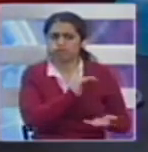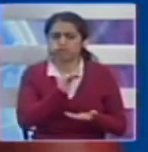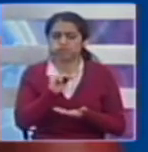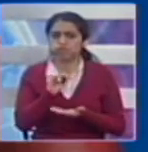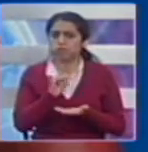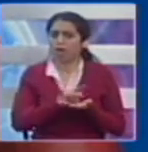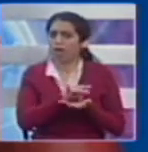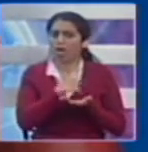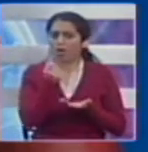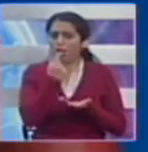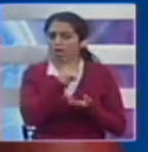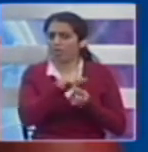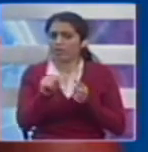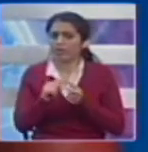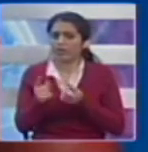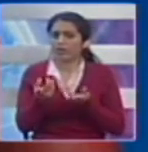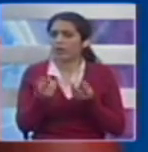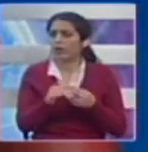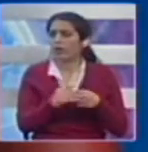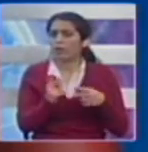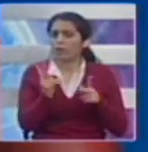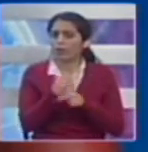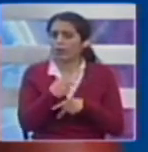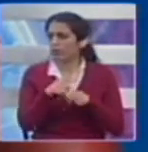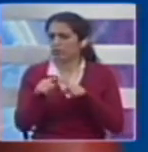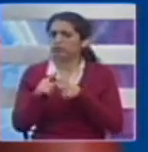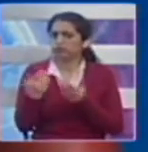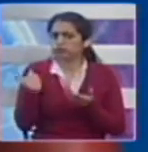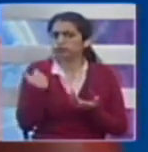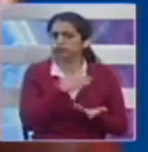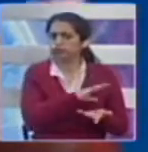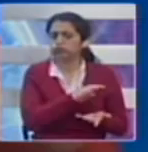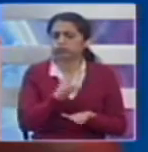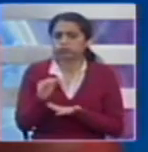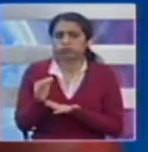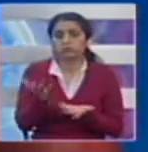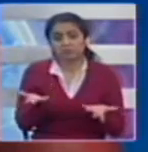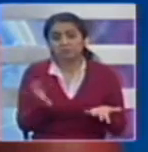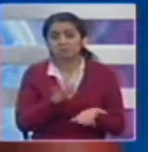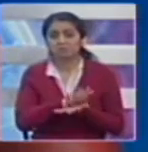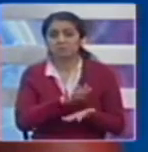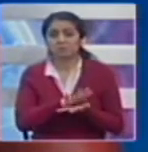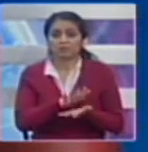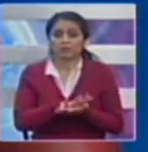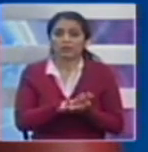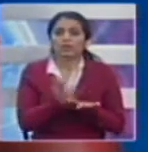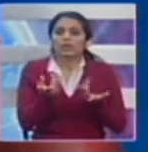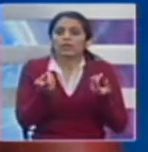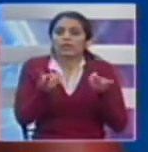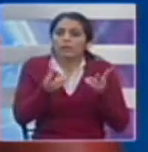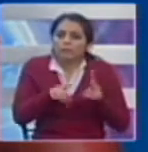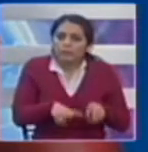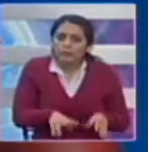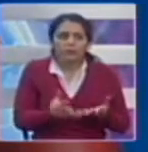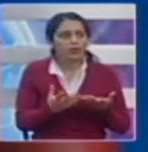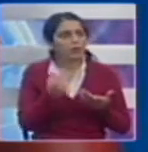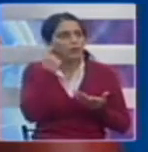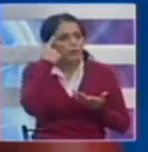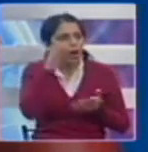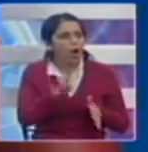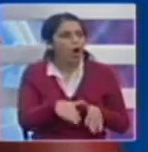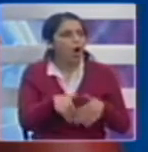como en insumos. Nosotros en este momento no tenemos problemas y es más, hemos incrementado también todo lo que es